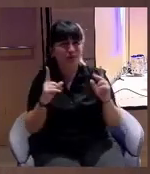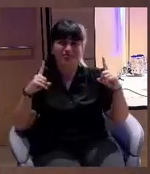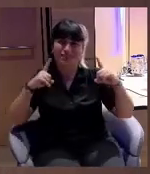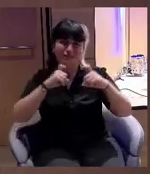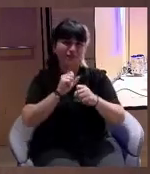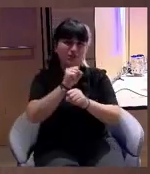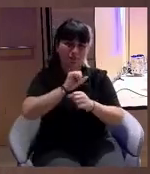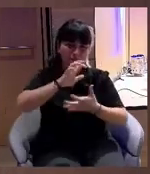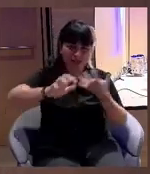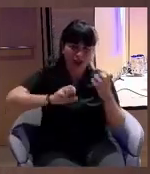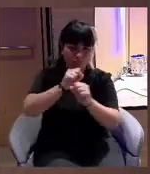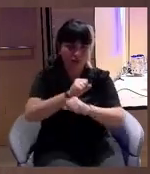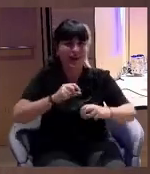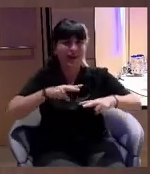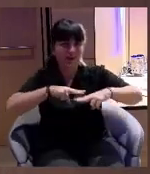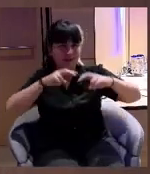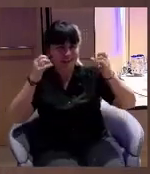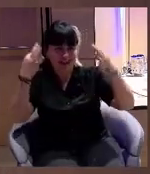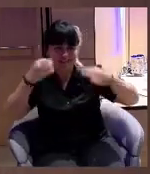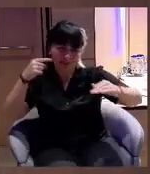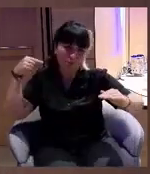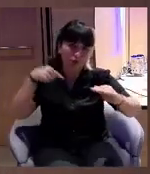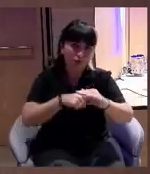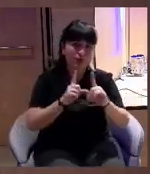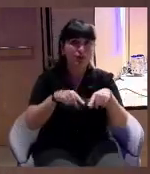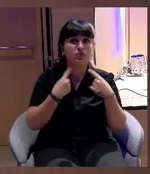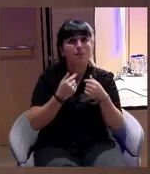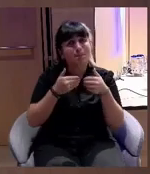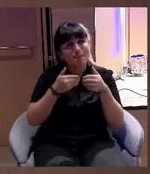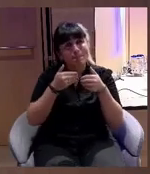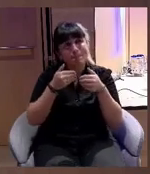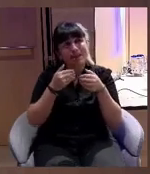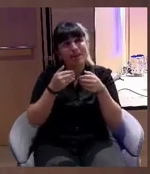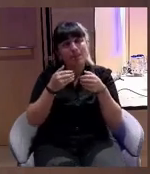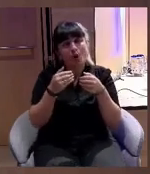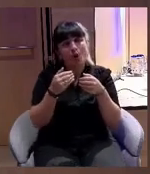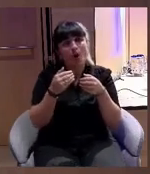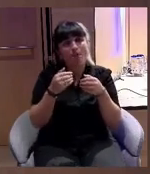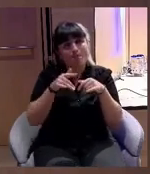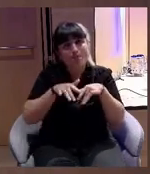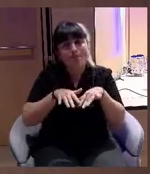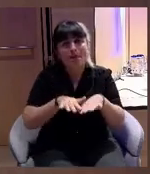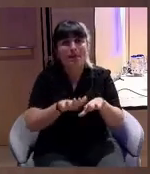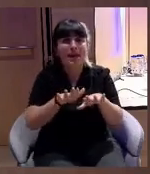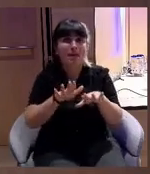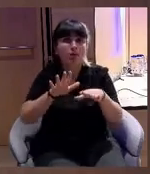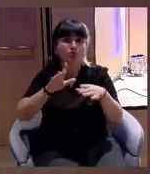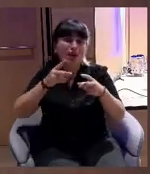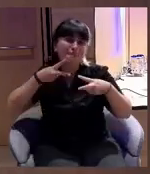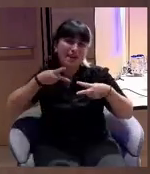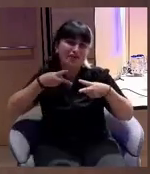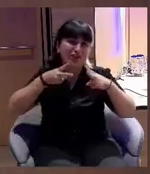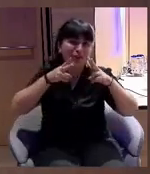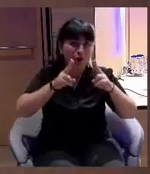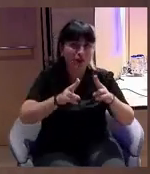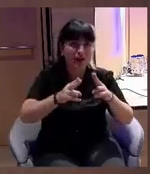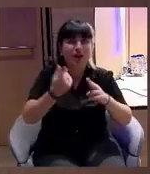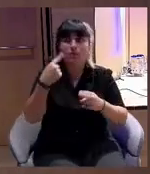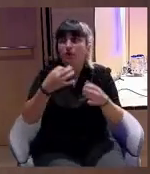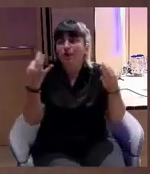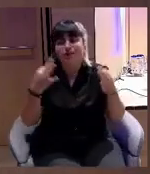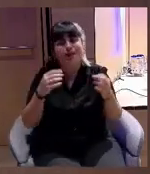su momento no era tan rigurosa científicamente es bastante difícil hacer un match entre